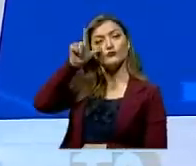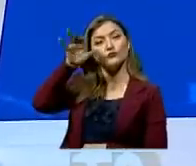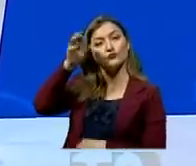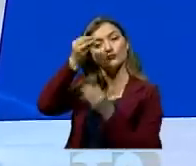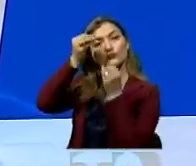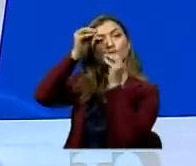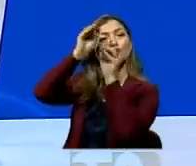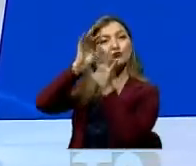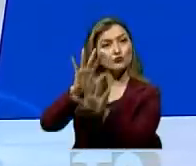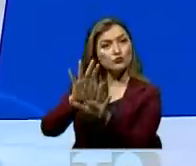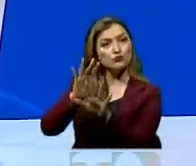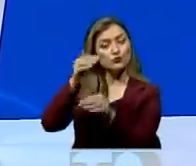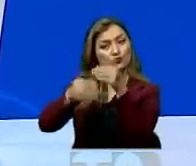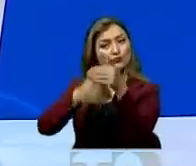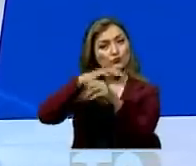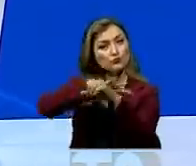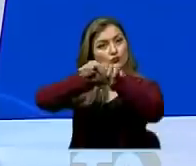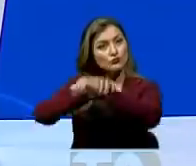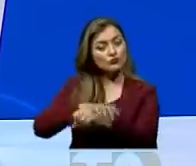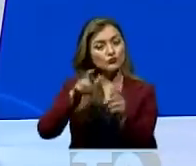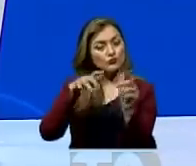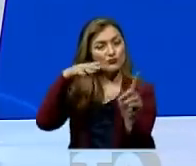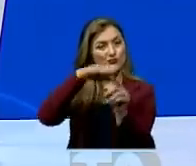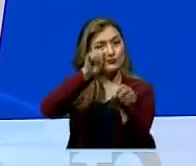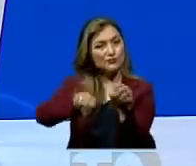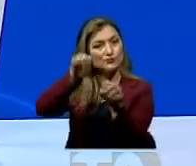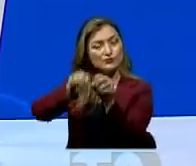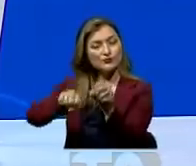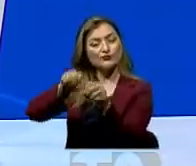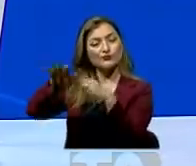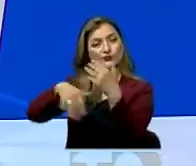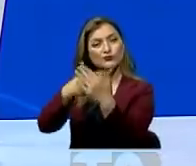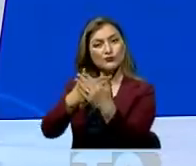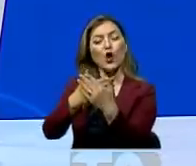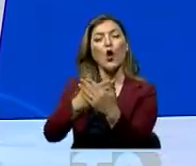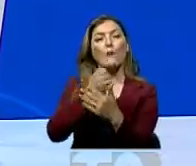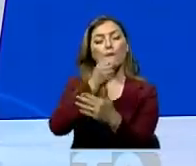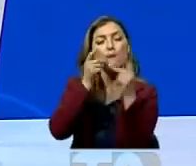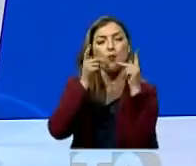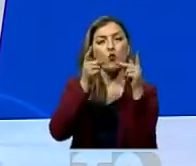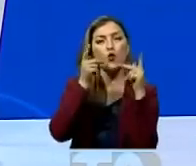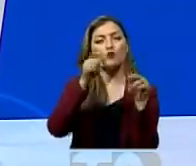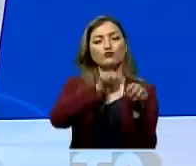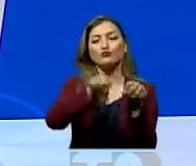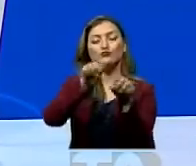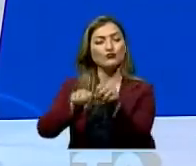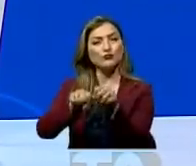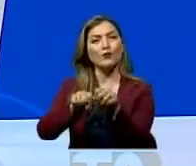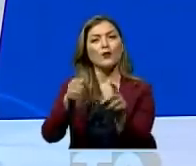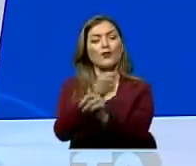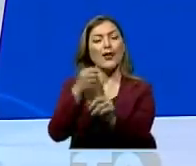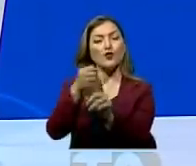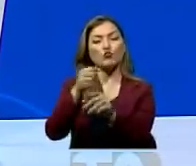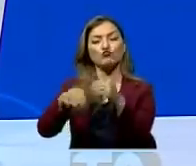que se procederá a la detención de aquellas personas que atenten contra los bienes públicos o que comentan actos vandálicos y acto seguido pues